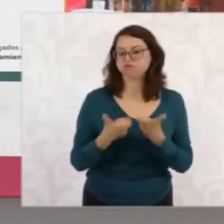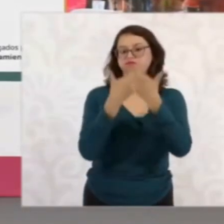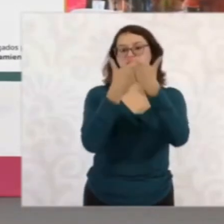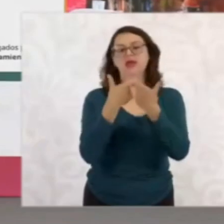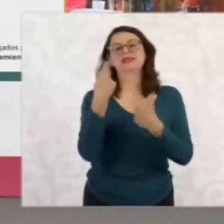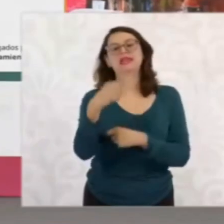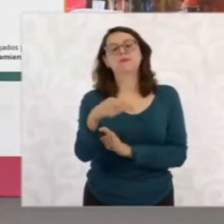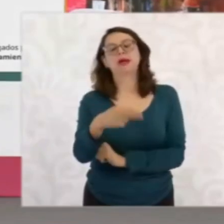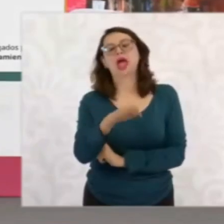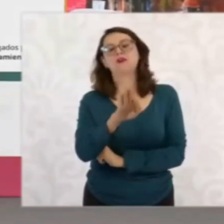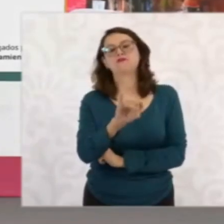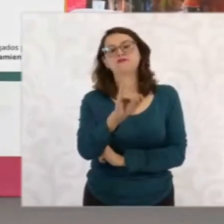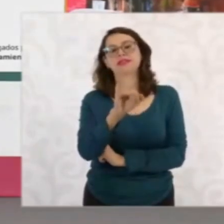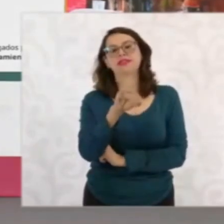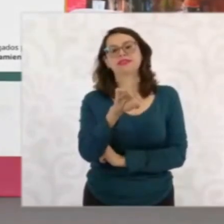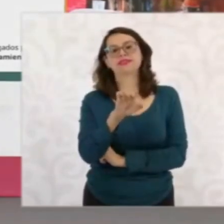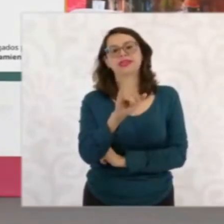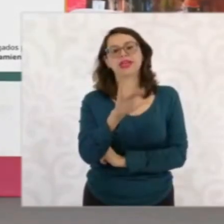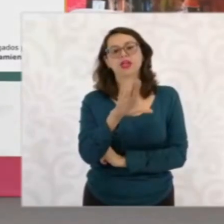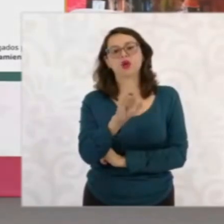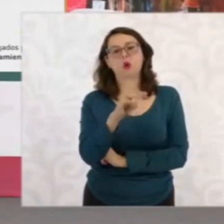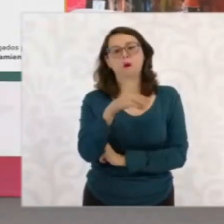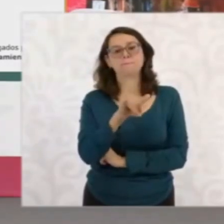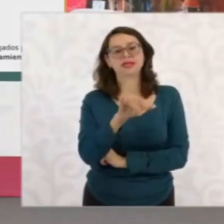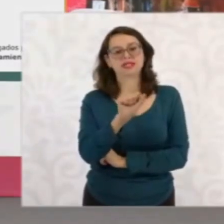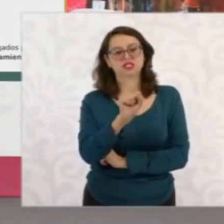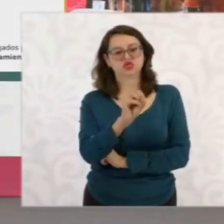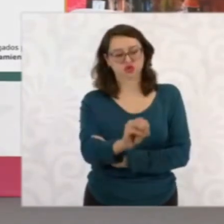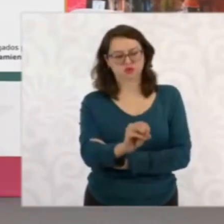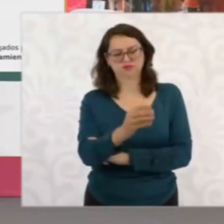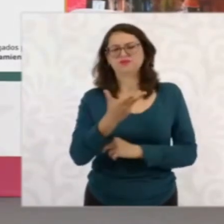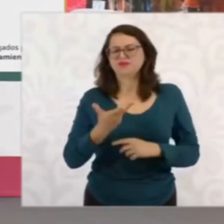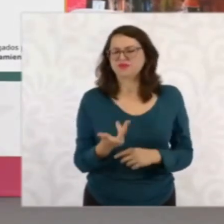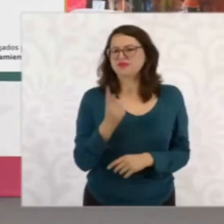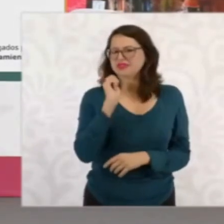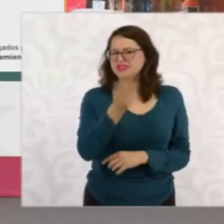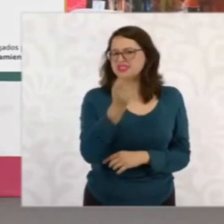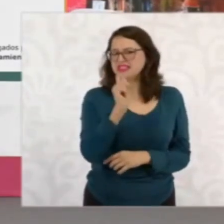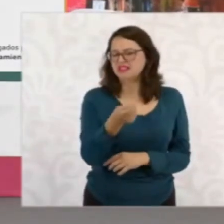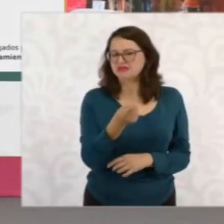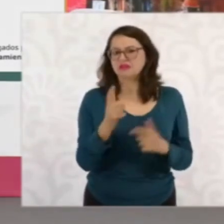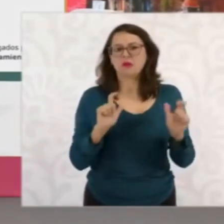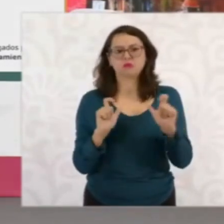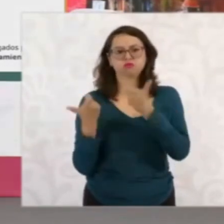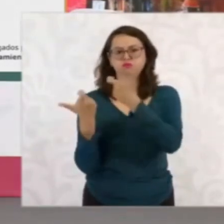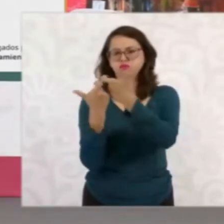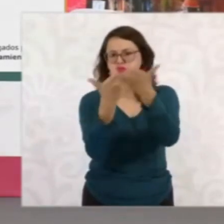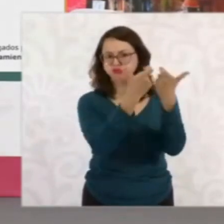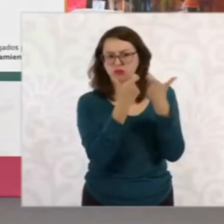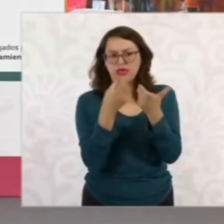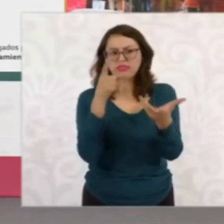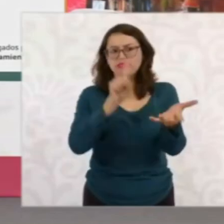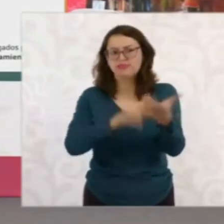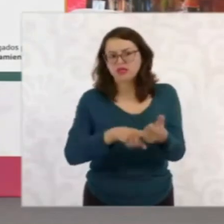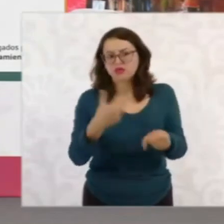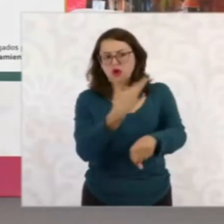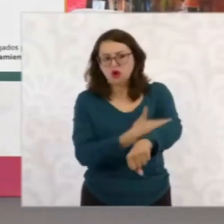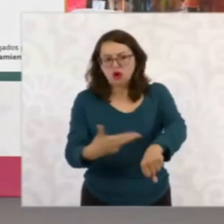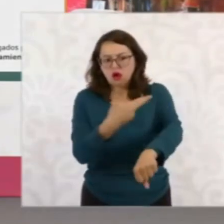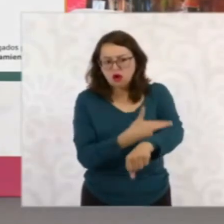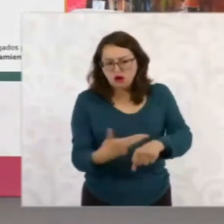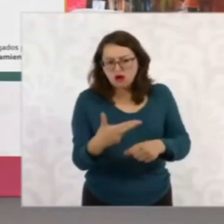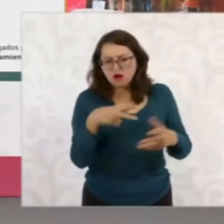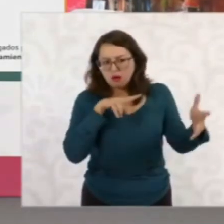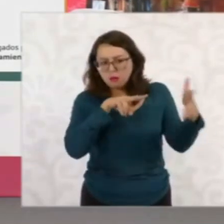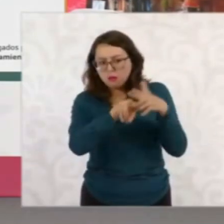Este fideicomiso tiene varias características. Primero, al ser un fideicomiso es más opaco su uso de los recursos. Empieza a ser